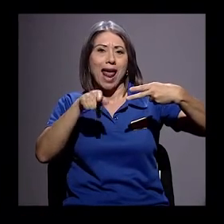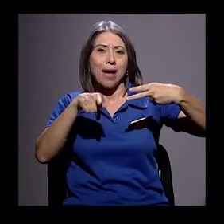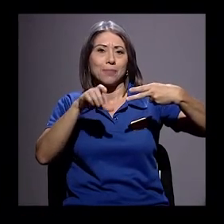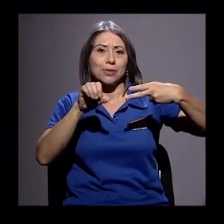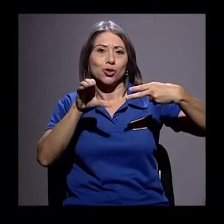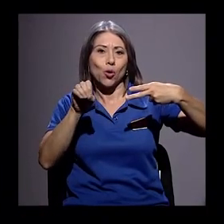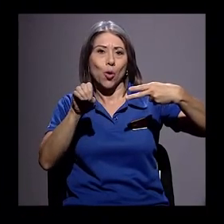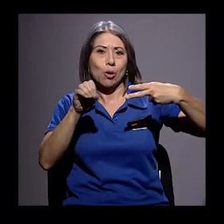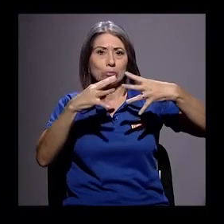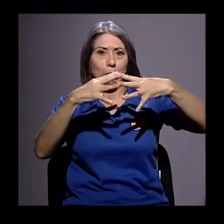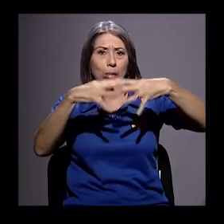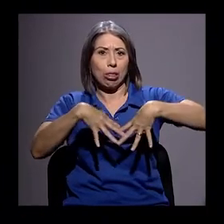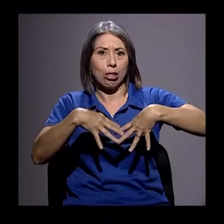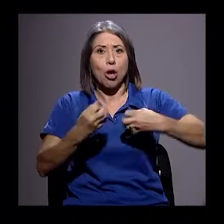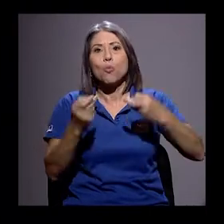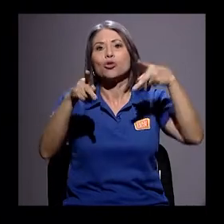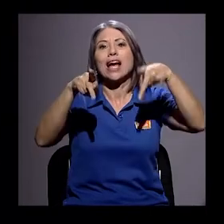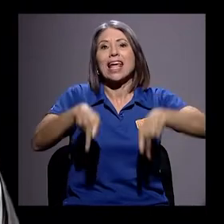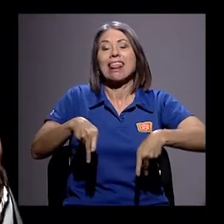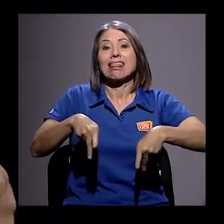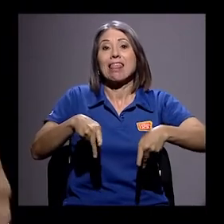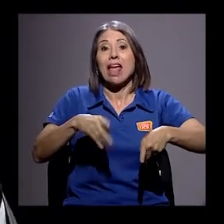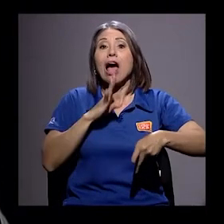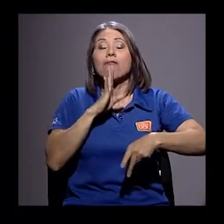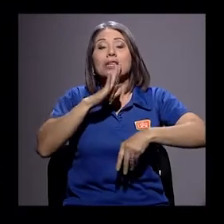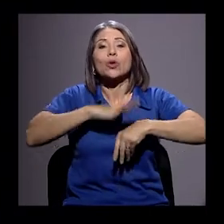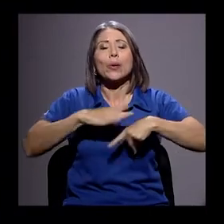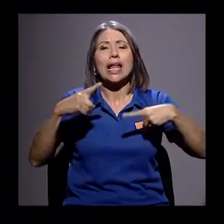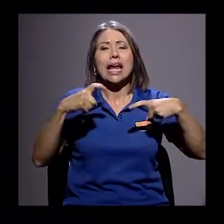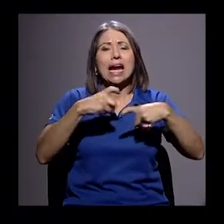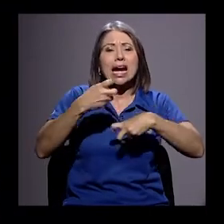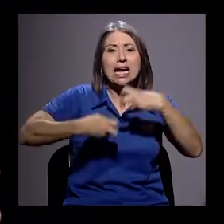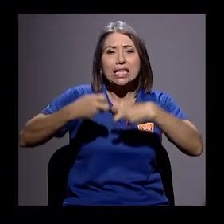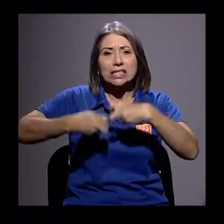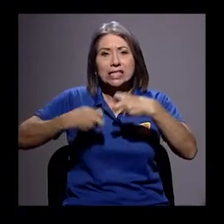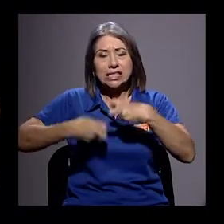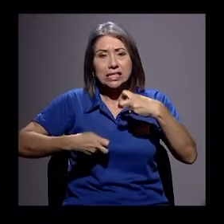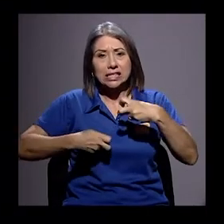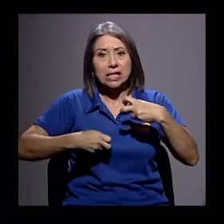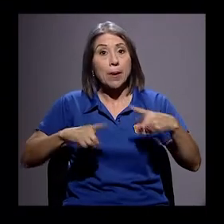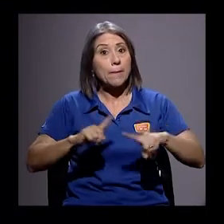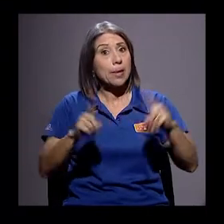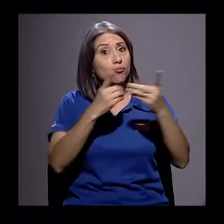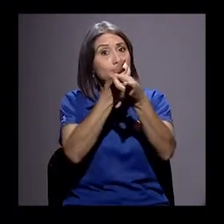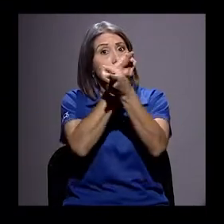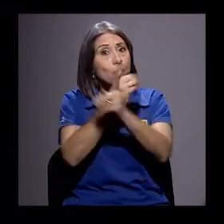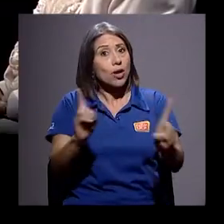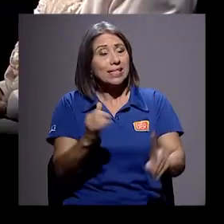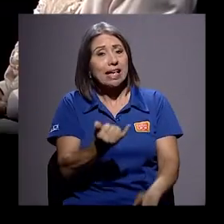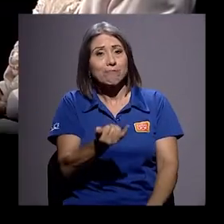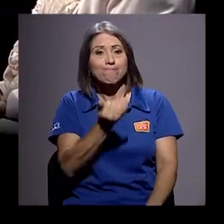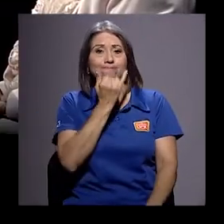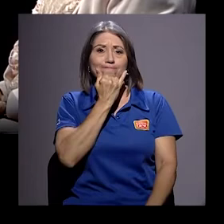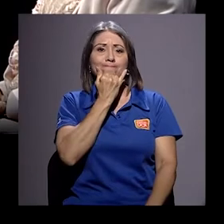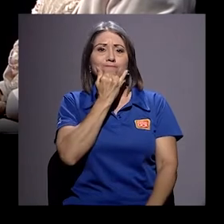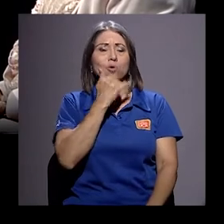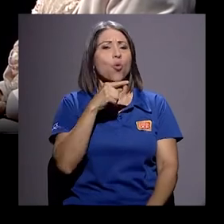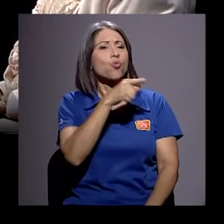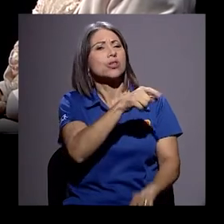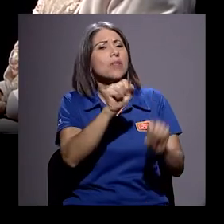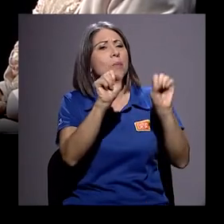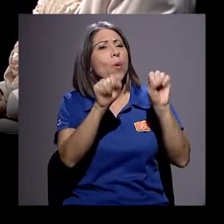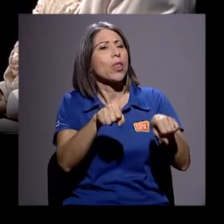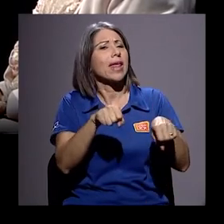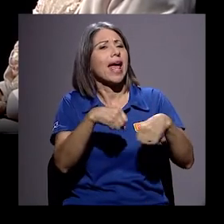mucha gente en encuestas habla de crisis y como decíamos en el bloque anterior la democracia nos está fallando como podría